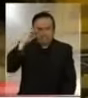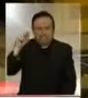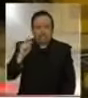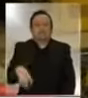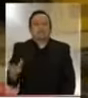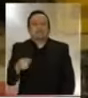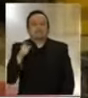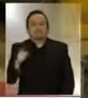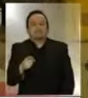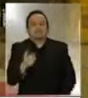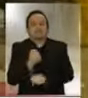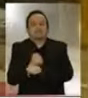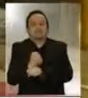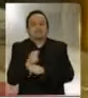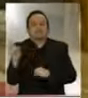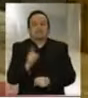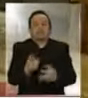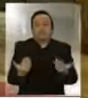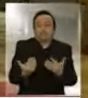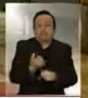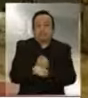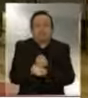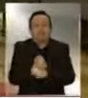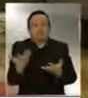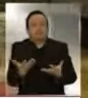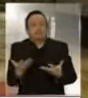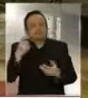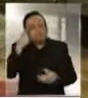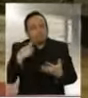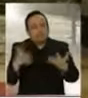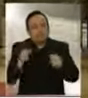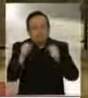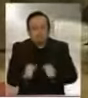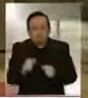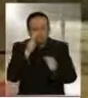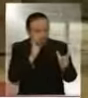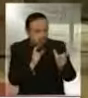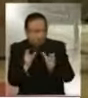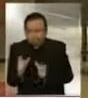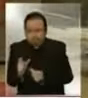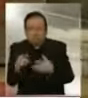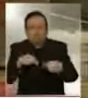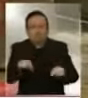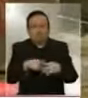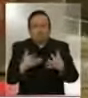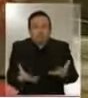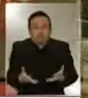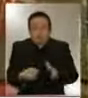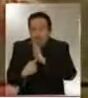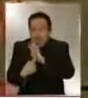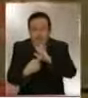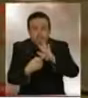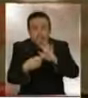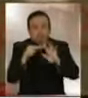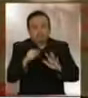acá esperando que llegue la OCAR y OS9 para poder realizar todas las pericias después de lo que fue este incendio que se genera en la